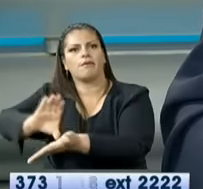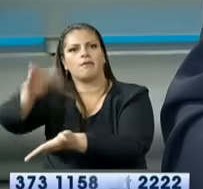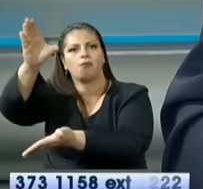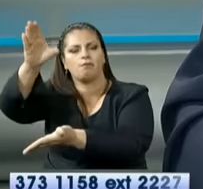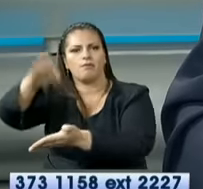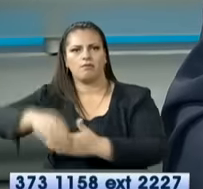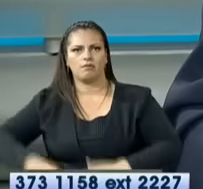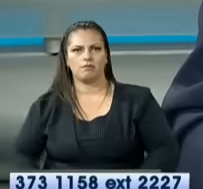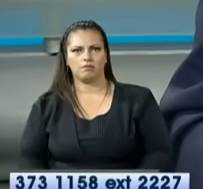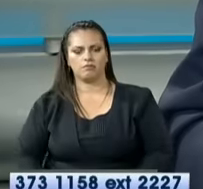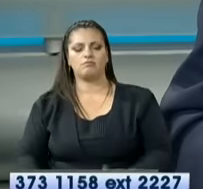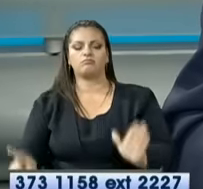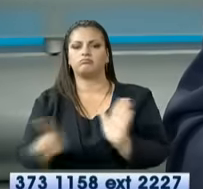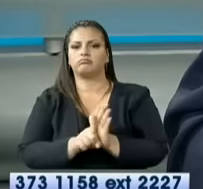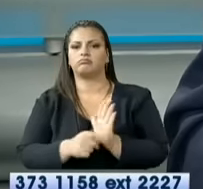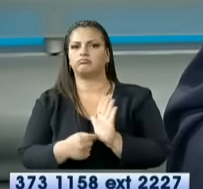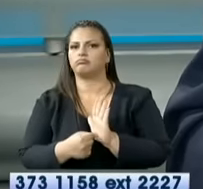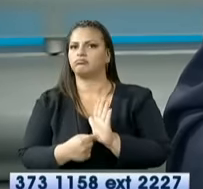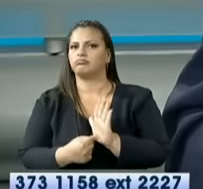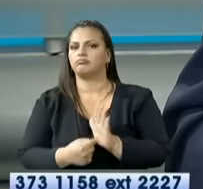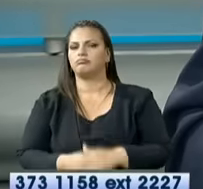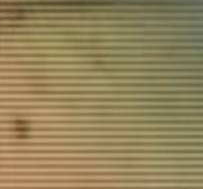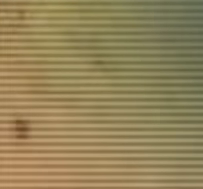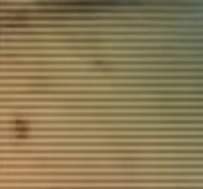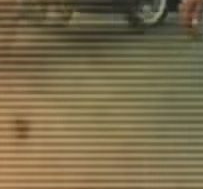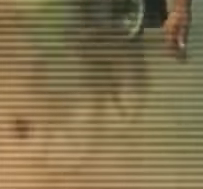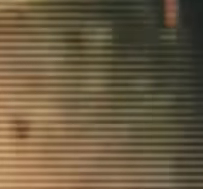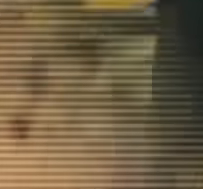ley. Veamos.